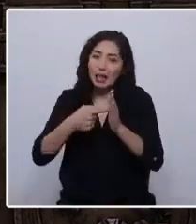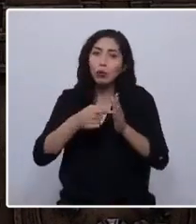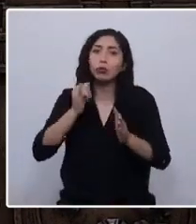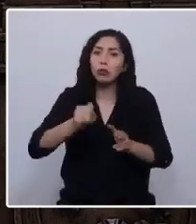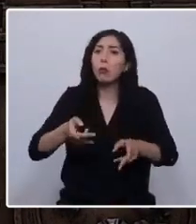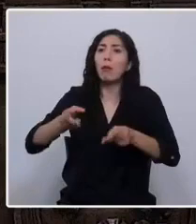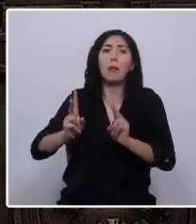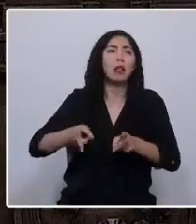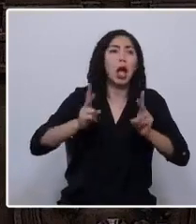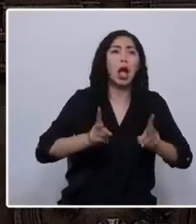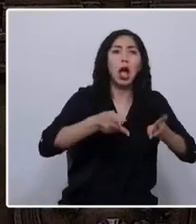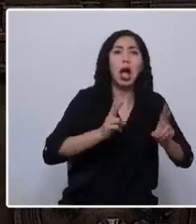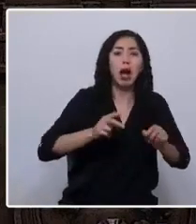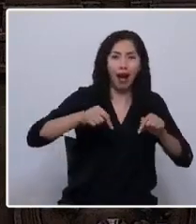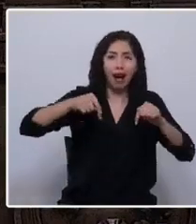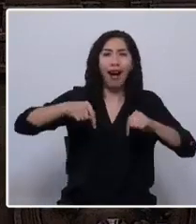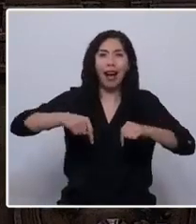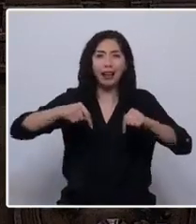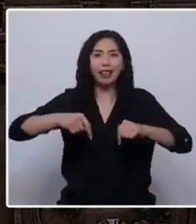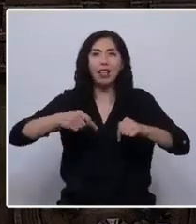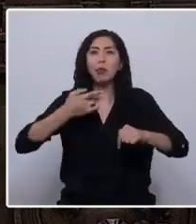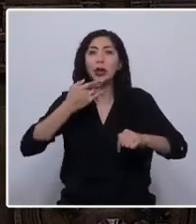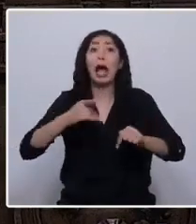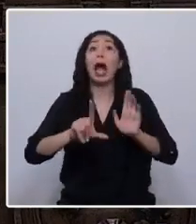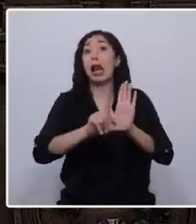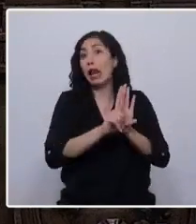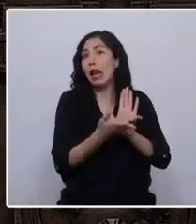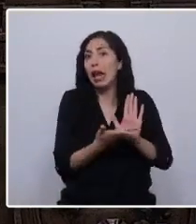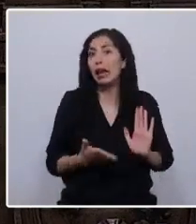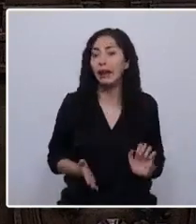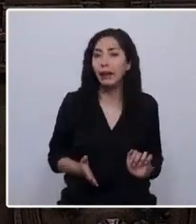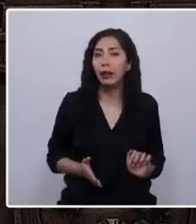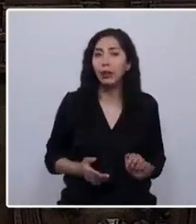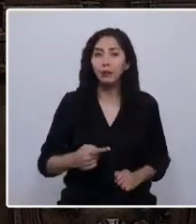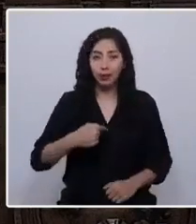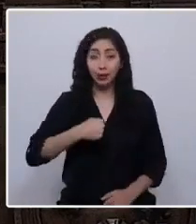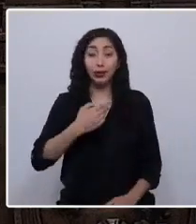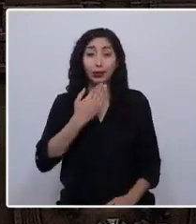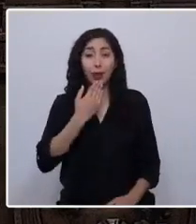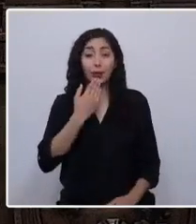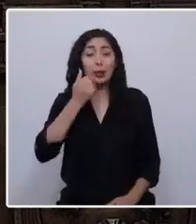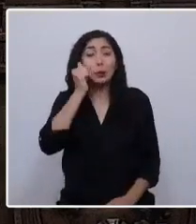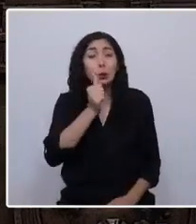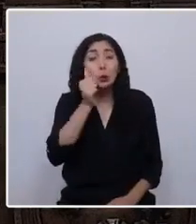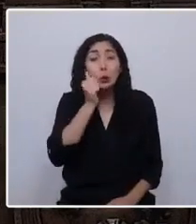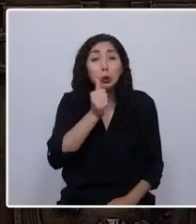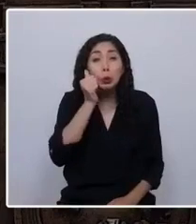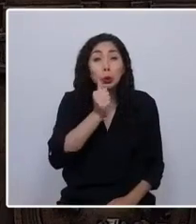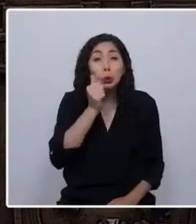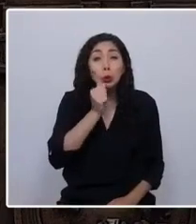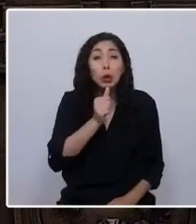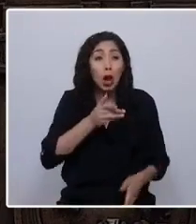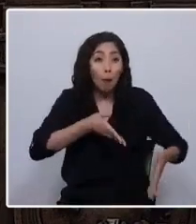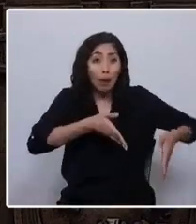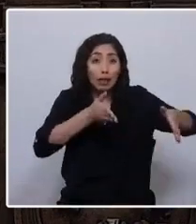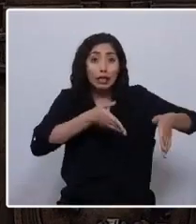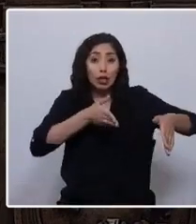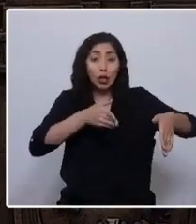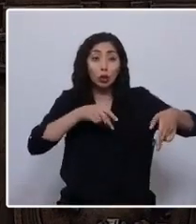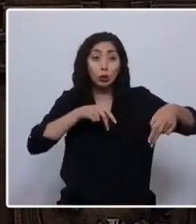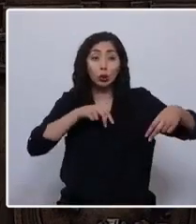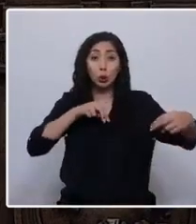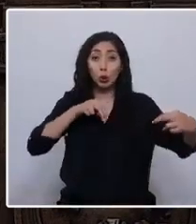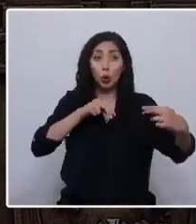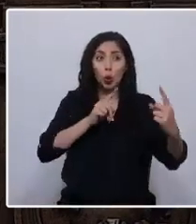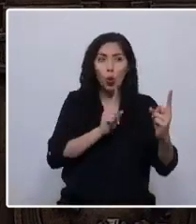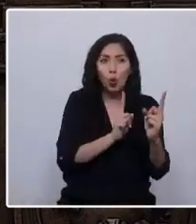escribir aquí en nombre de la ley. Yo misma me encuentro día a día en los pasillos con esas fuerzas,